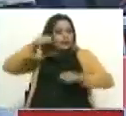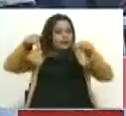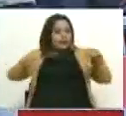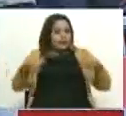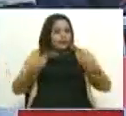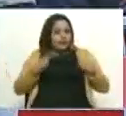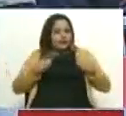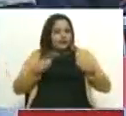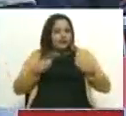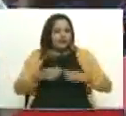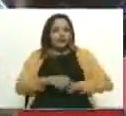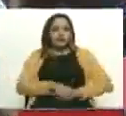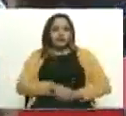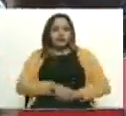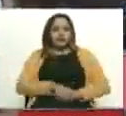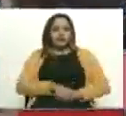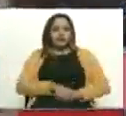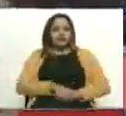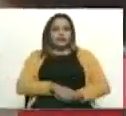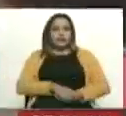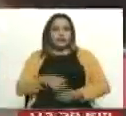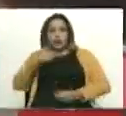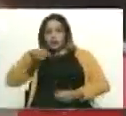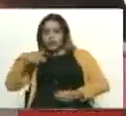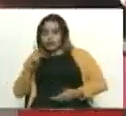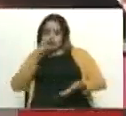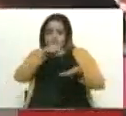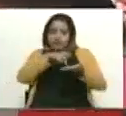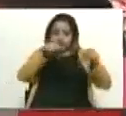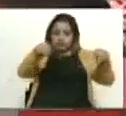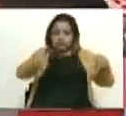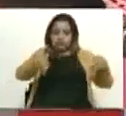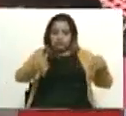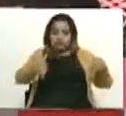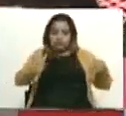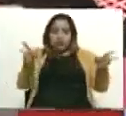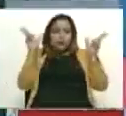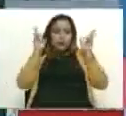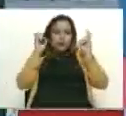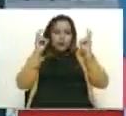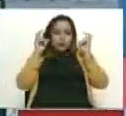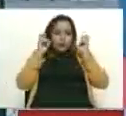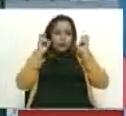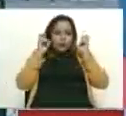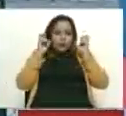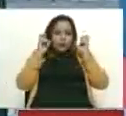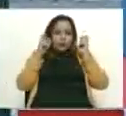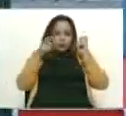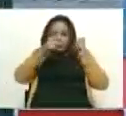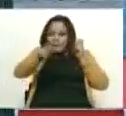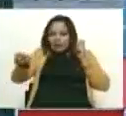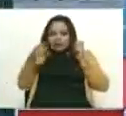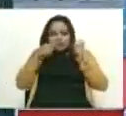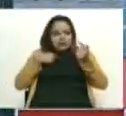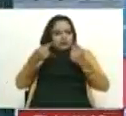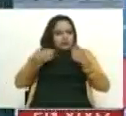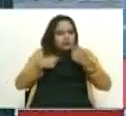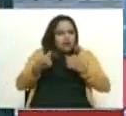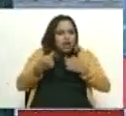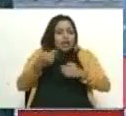de San Pedro. Es por eso que hemos venido aquí a escucharlos, a escucharlas, a